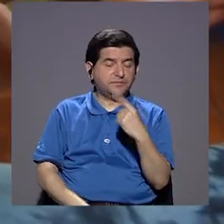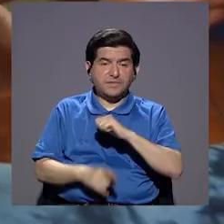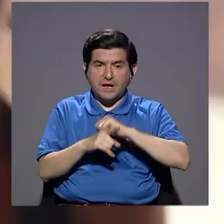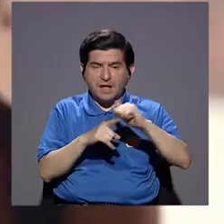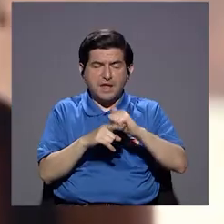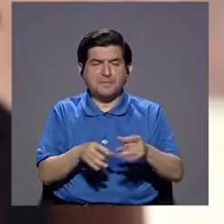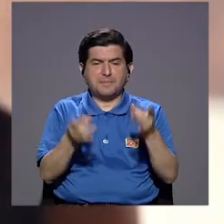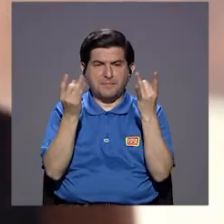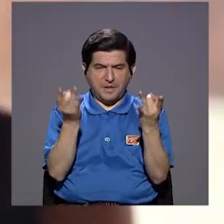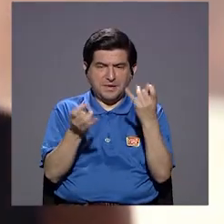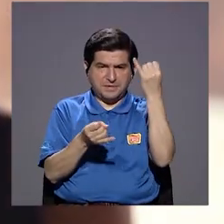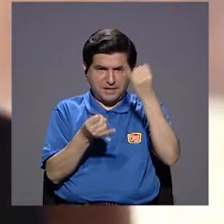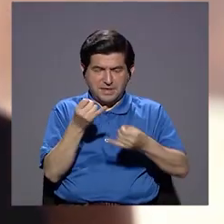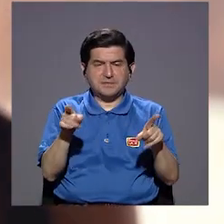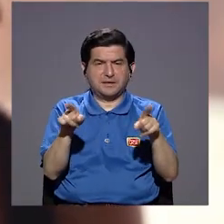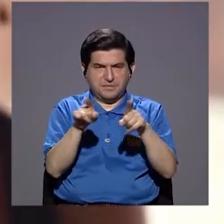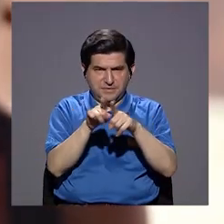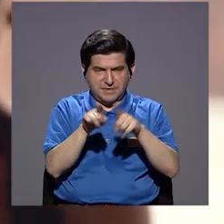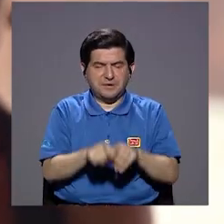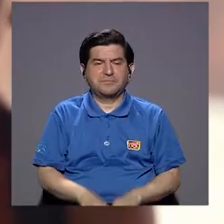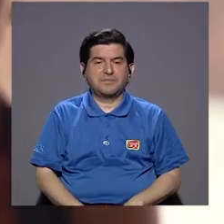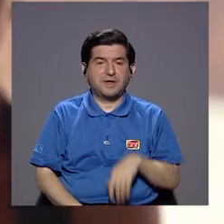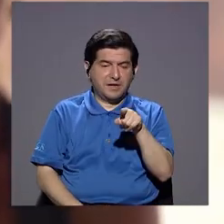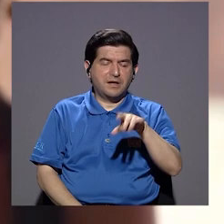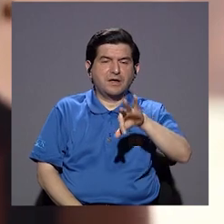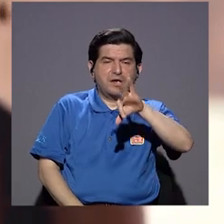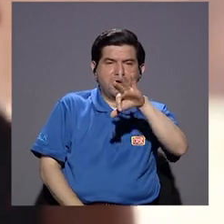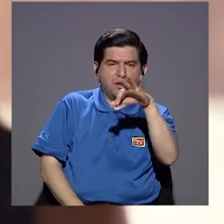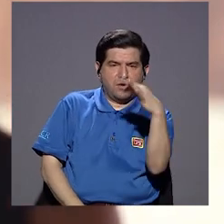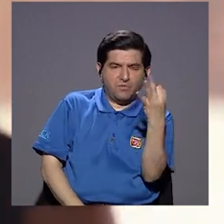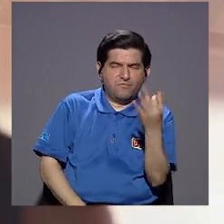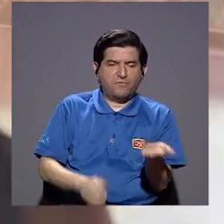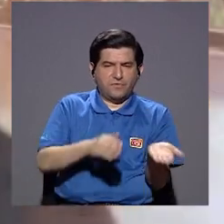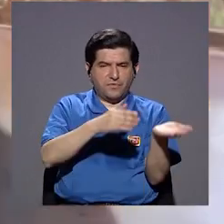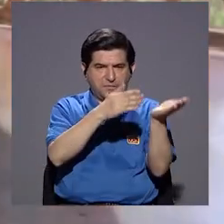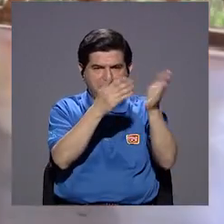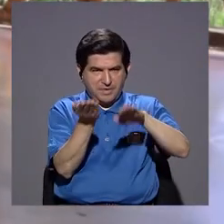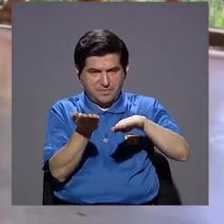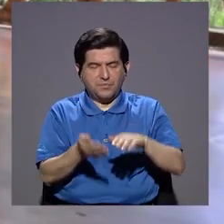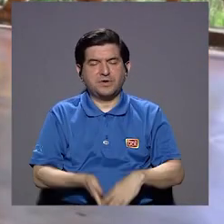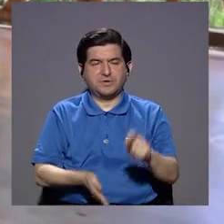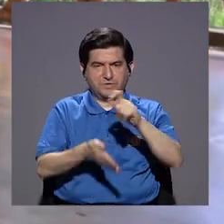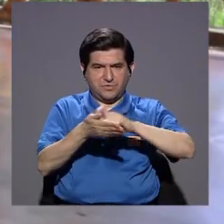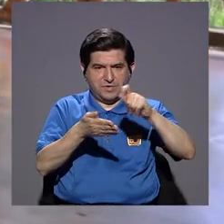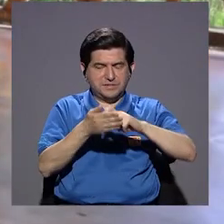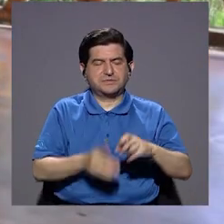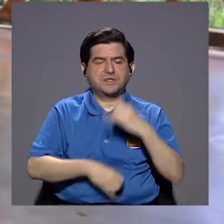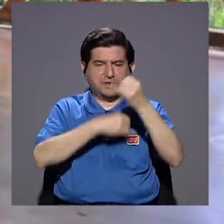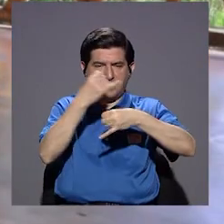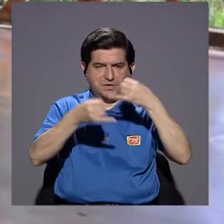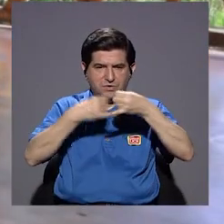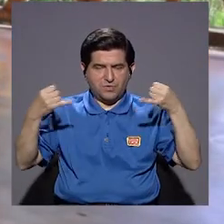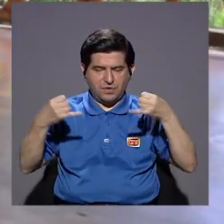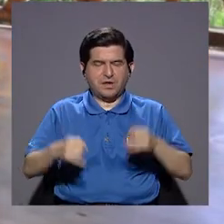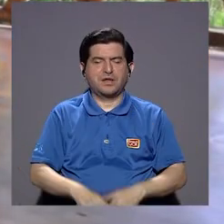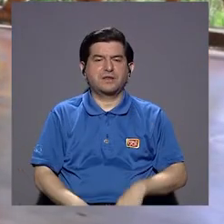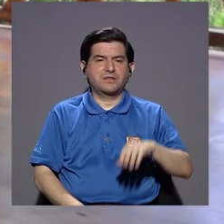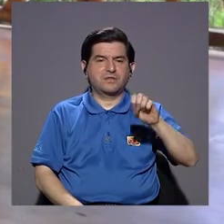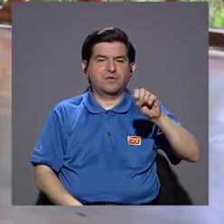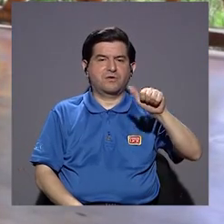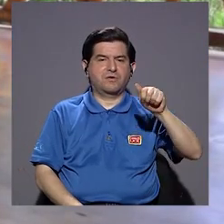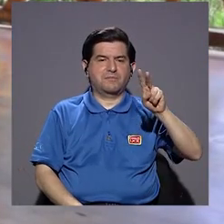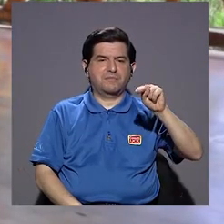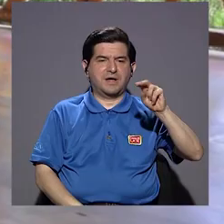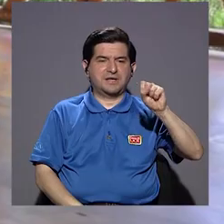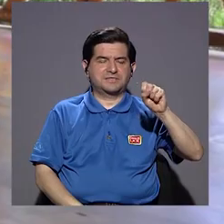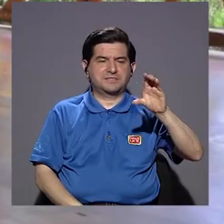cada práctica de yoga termina con su shavasana. Shav significa muerto en sánscrito. Asana significa postura, es